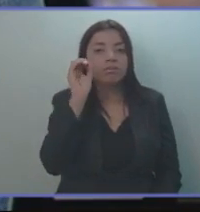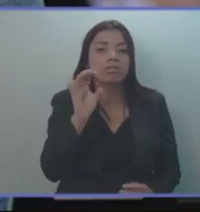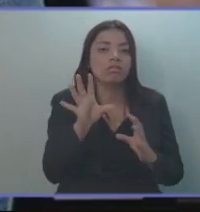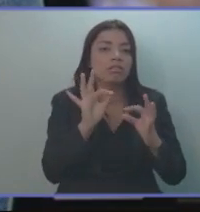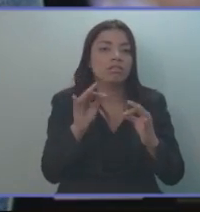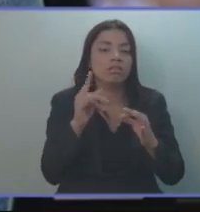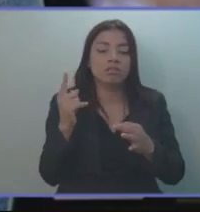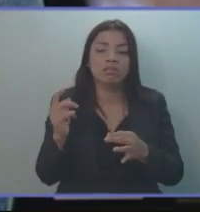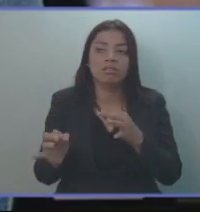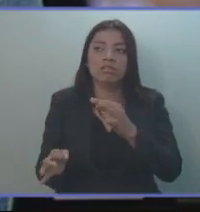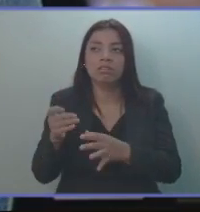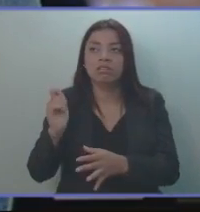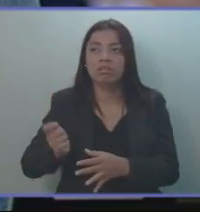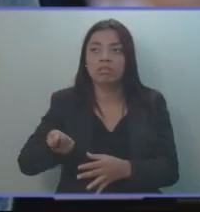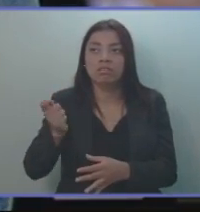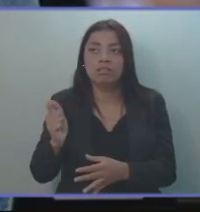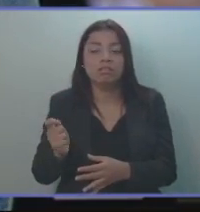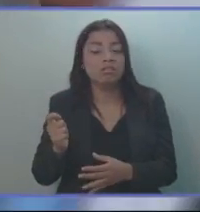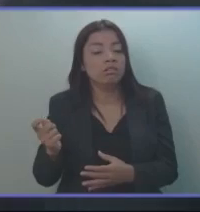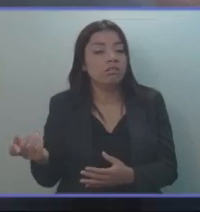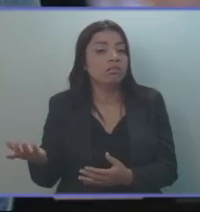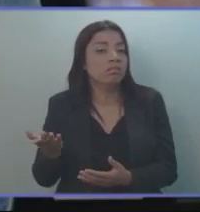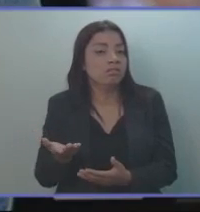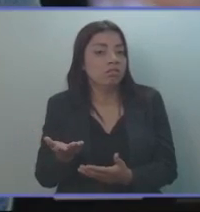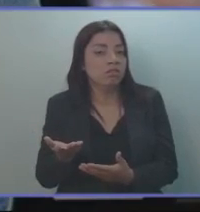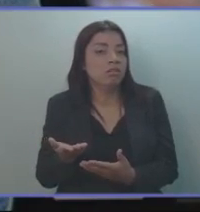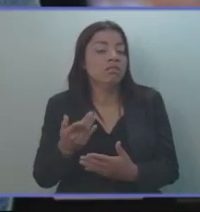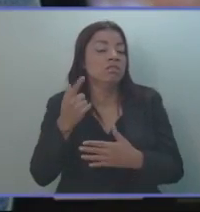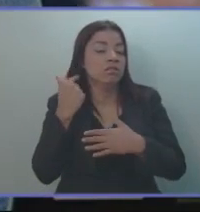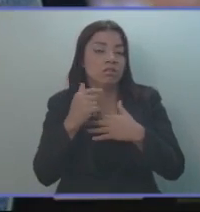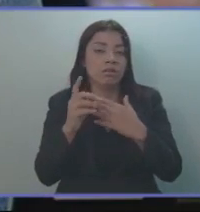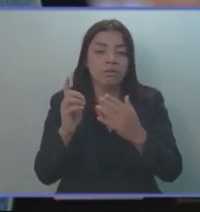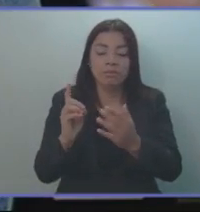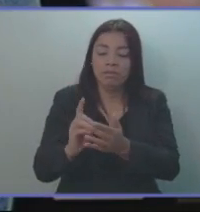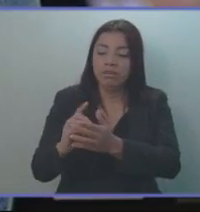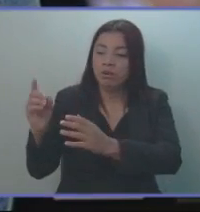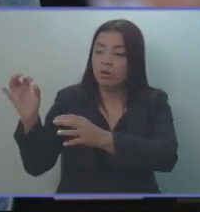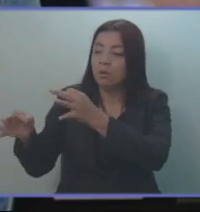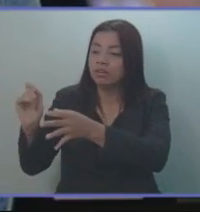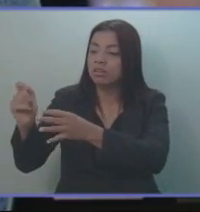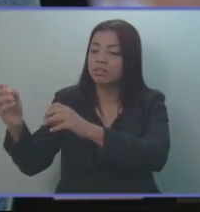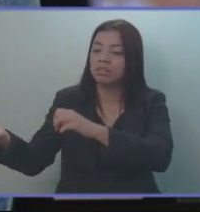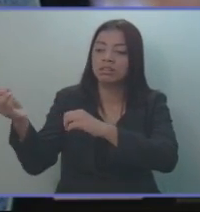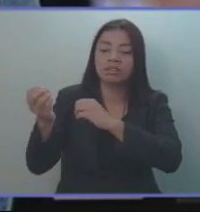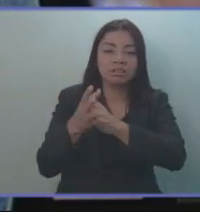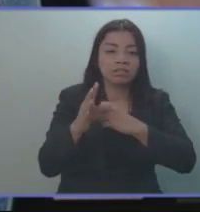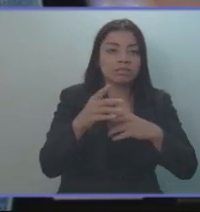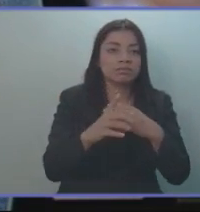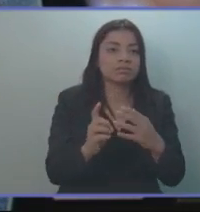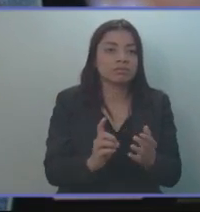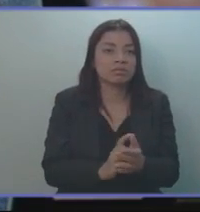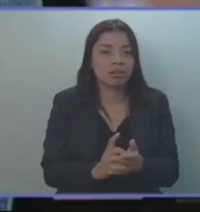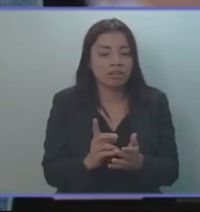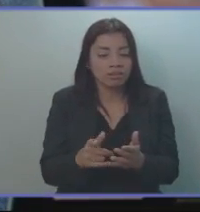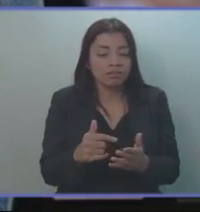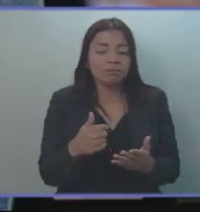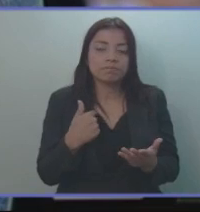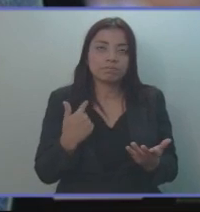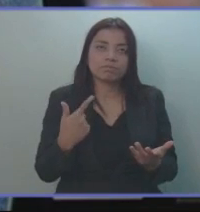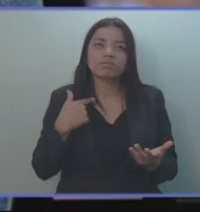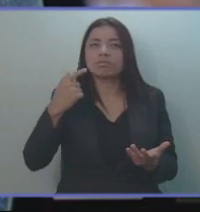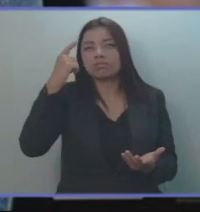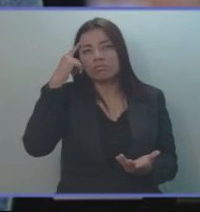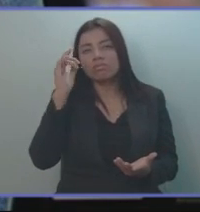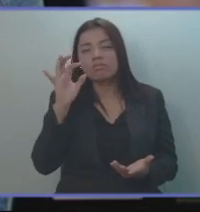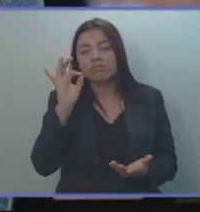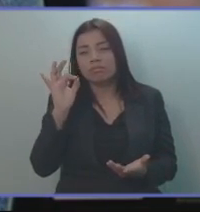señores jueces a través de unos señores diputados que creemos que es conveniente tomarlos en cuenta para